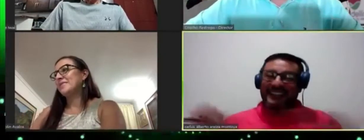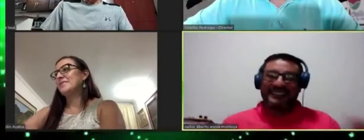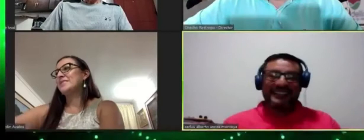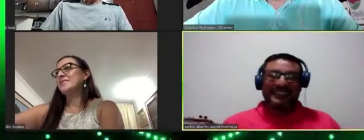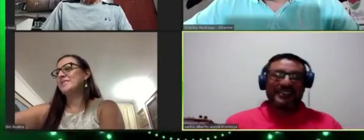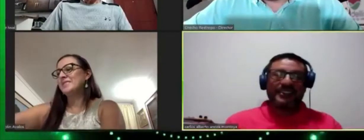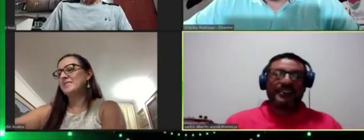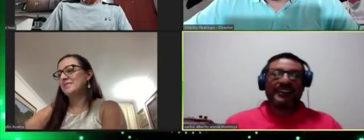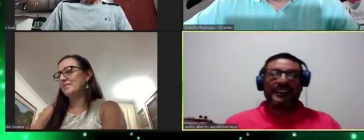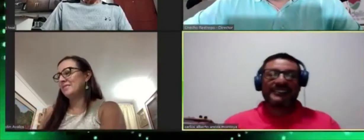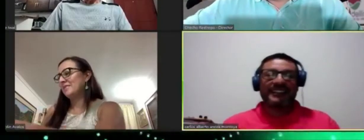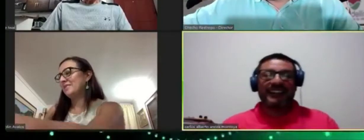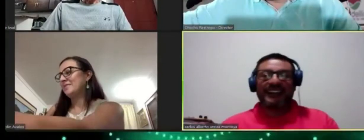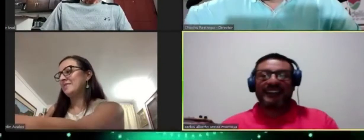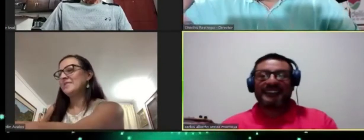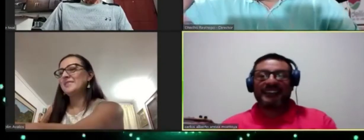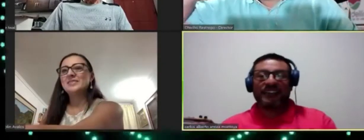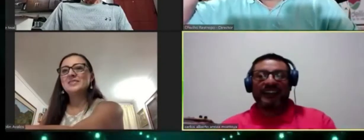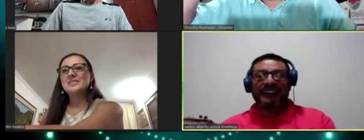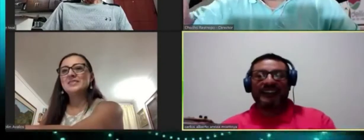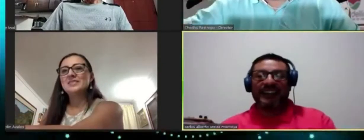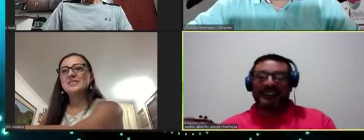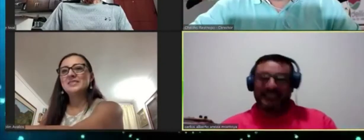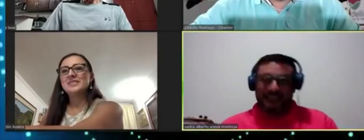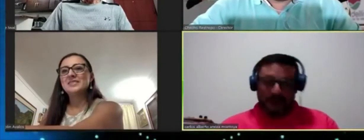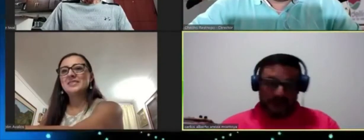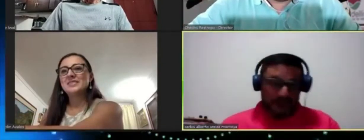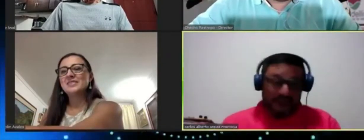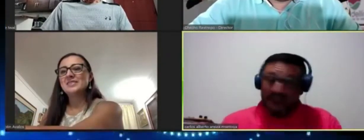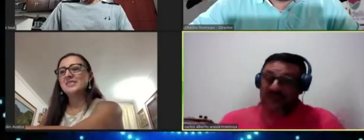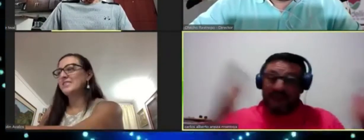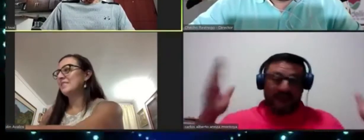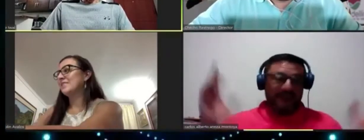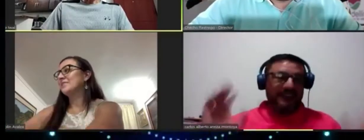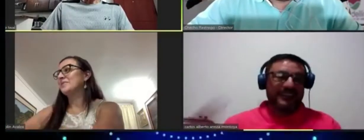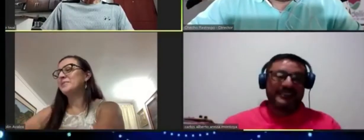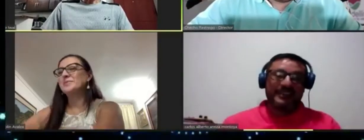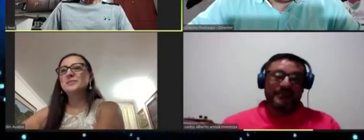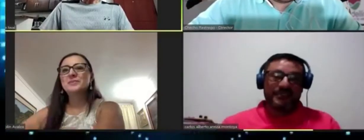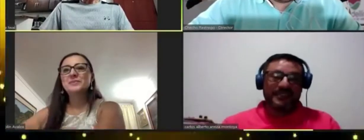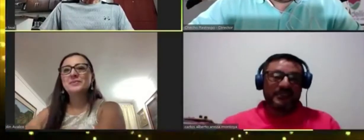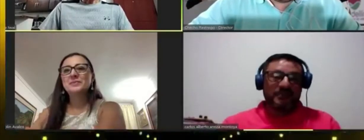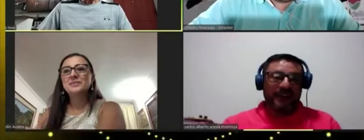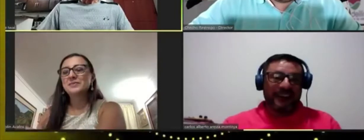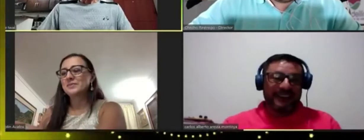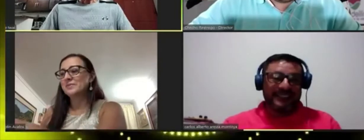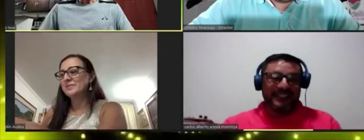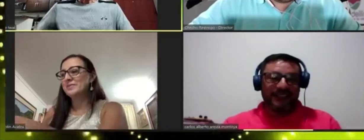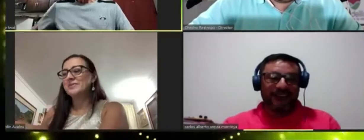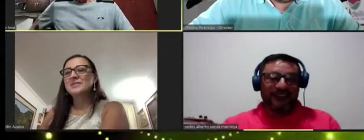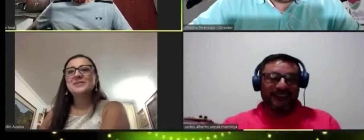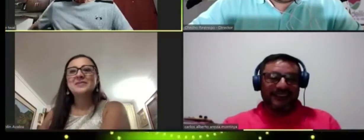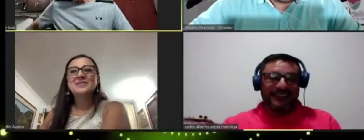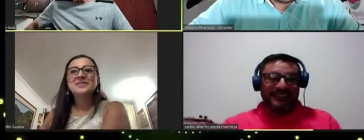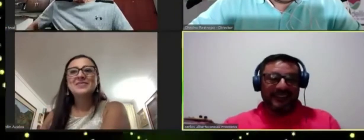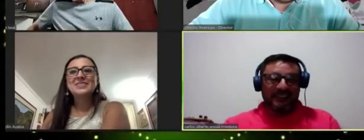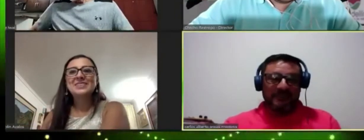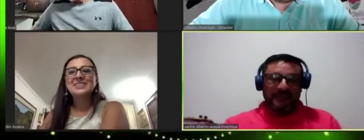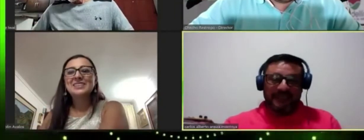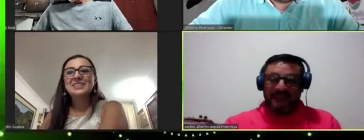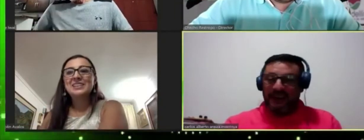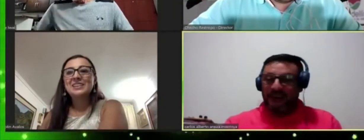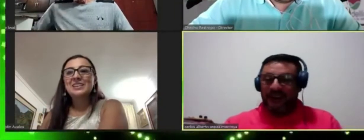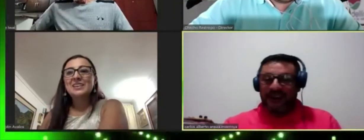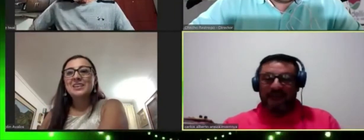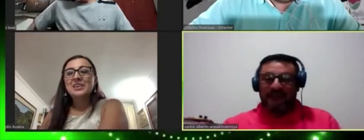Gracias, Sergio. Gracias, Carolani. Gracias, profesor. Bueno, aquí estamos listos para el ejercicio de esta noche y pasar